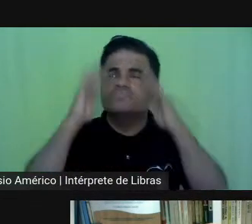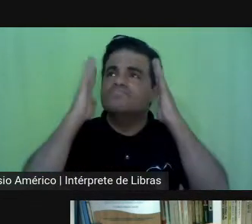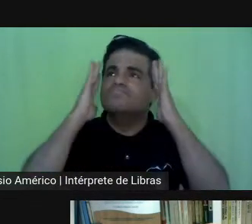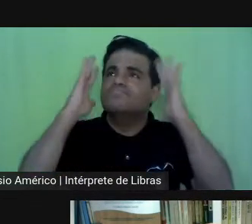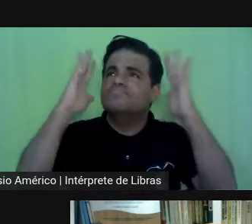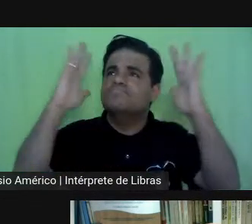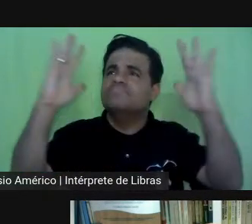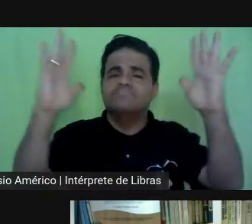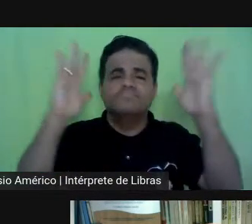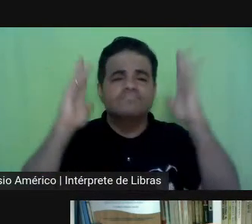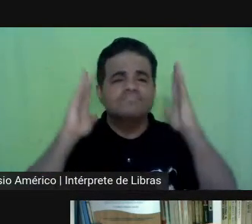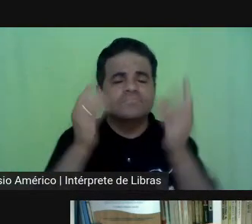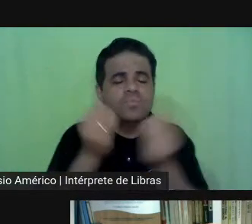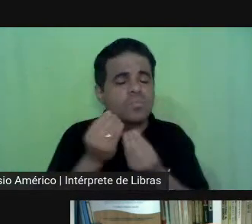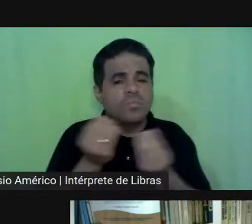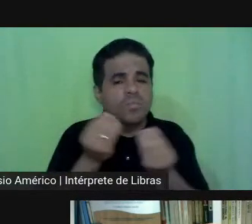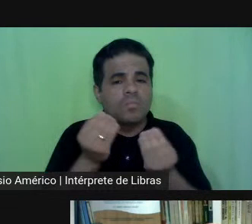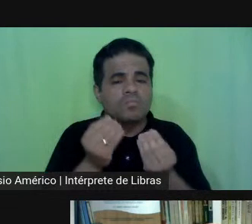cómo